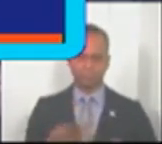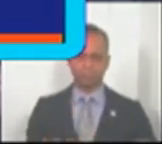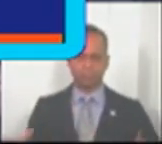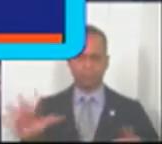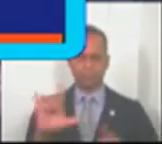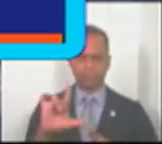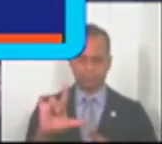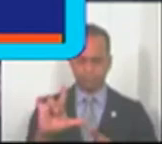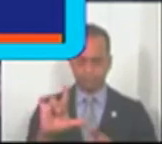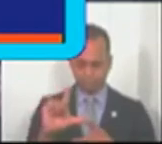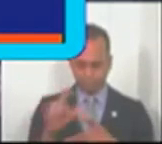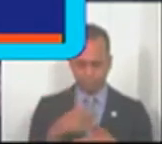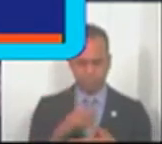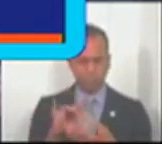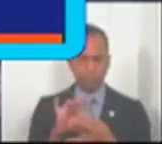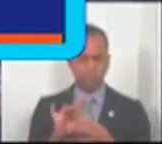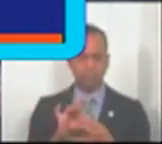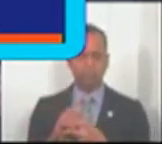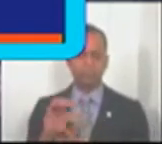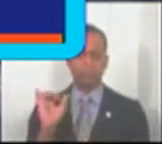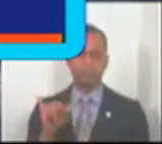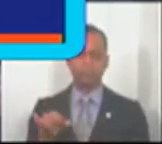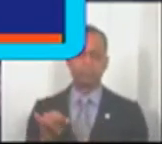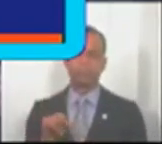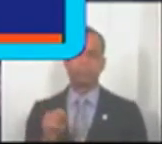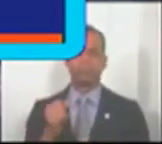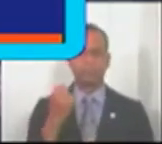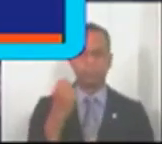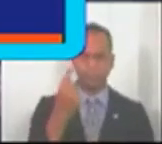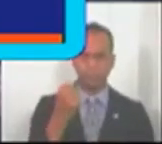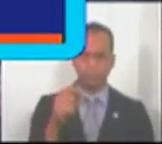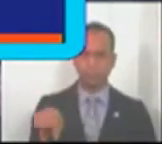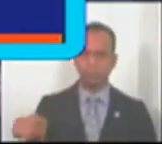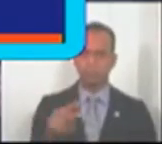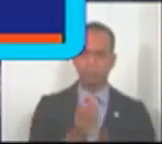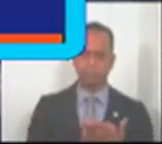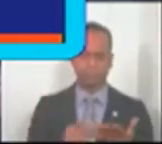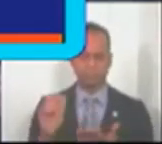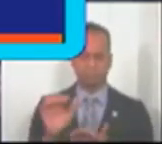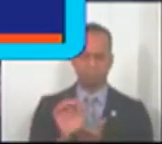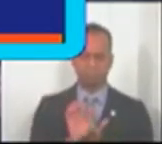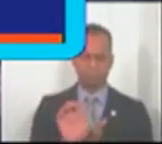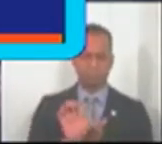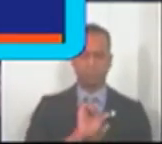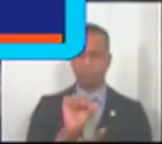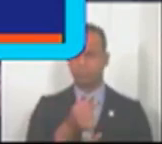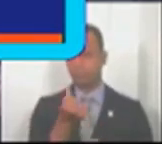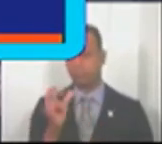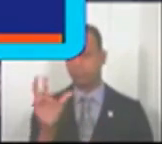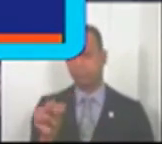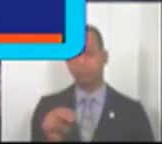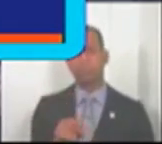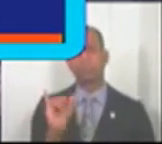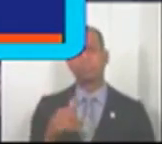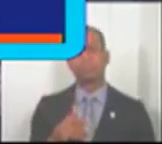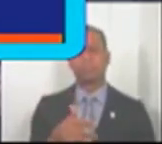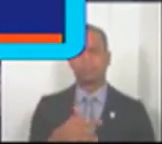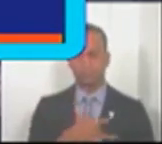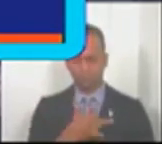Que era bastante identitario. Comprendo que a veces unos lo rechazan, otros no, pero eso se siente, no se